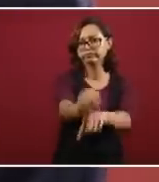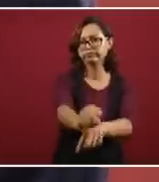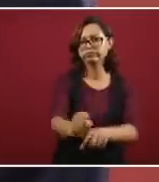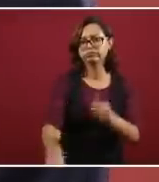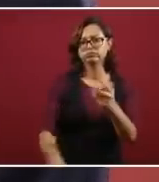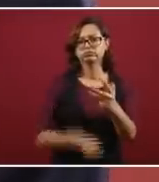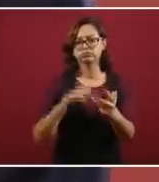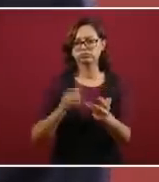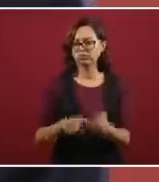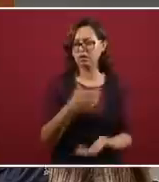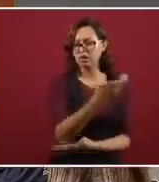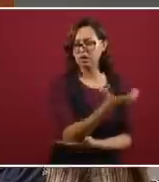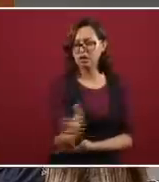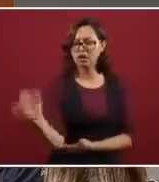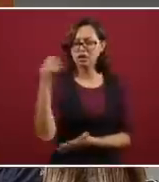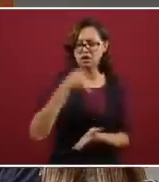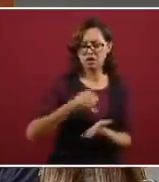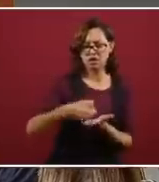sembrando vida,